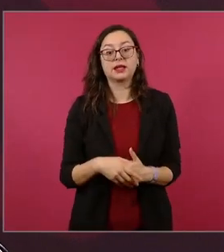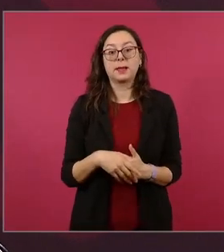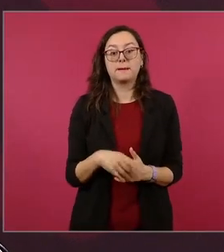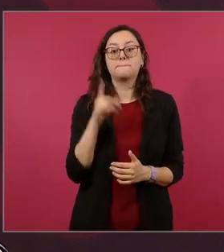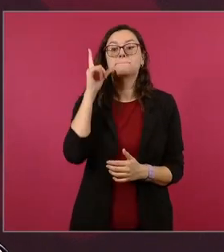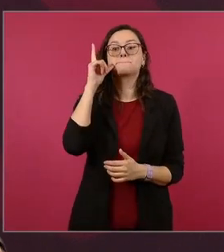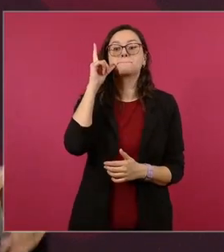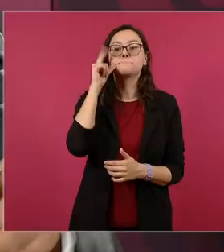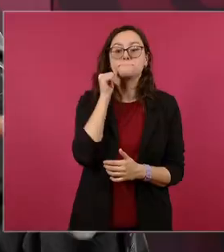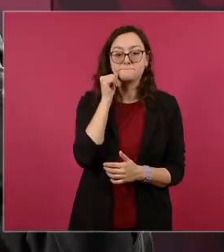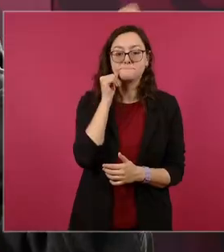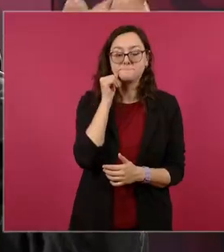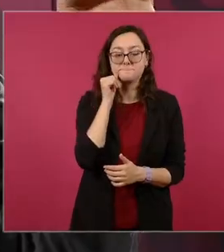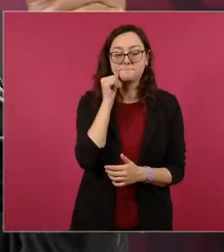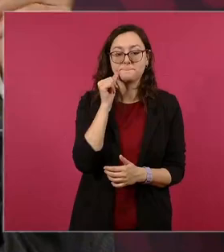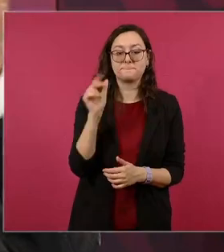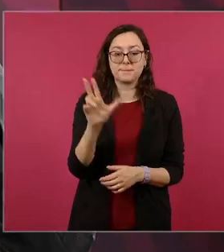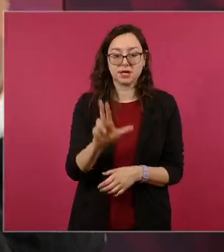vamos a